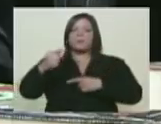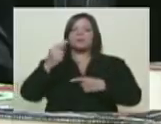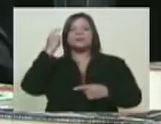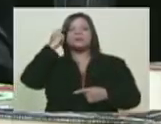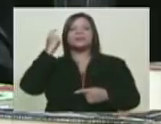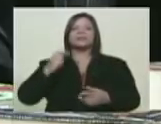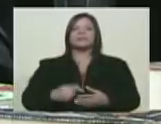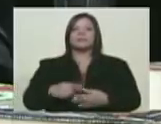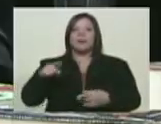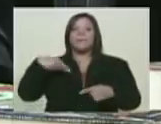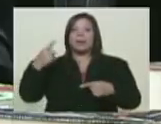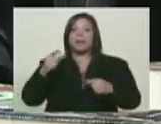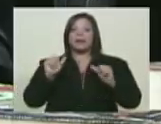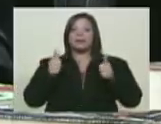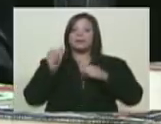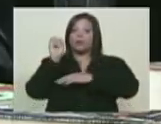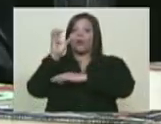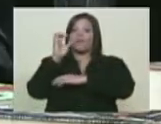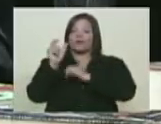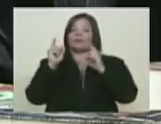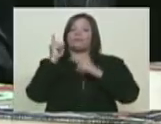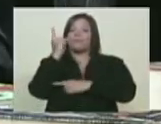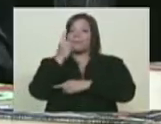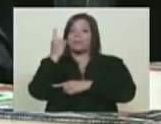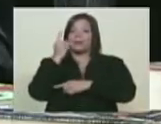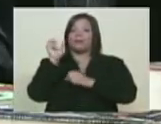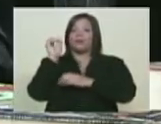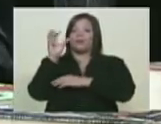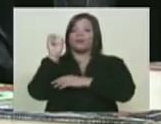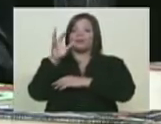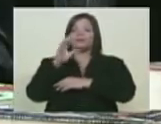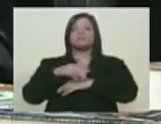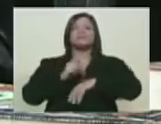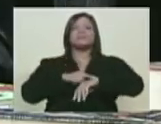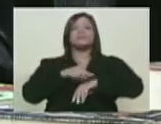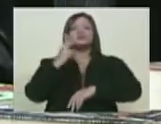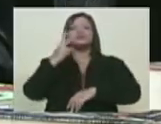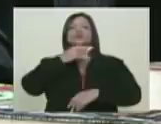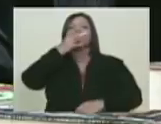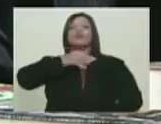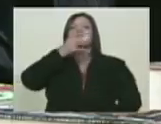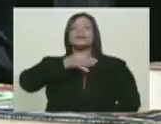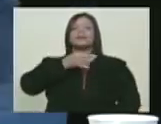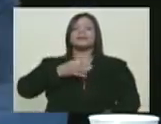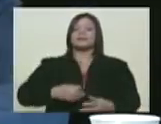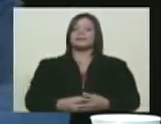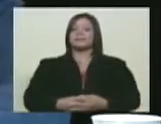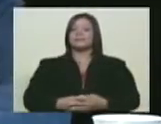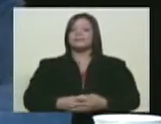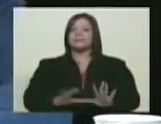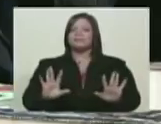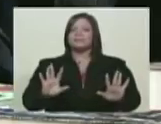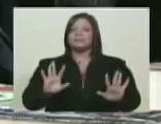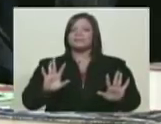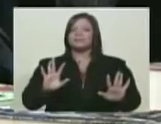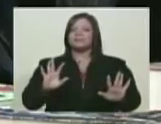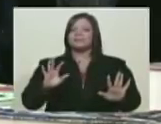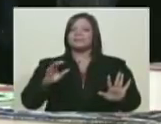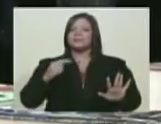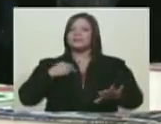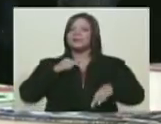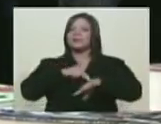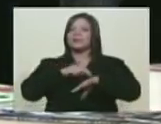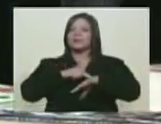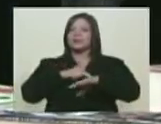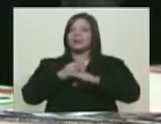días. Mañana estará mañana dando empiezo una charla, en Caracas, ¿no? Sí. ¿A qué hora? A las 2. 2 de la tarde. Creo. Yo soy de los que cuando